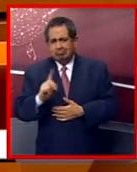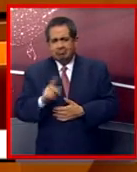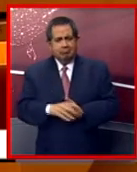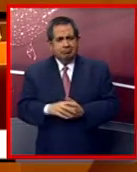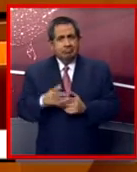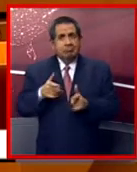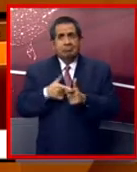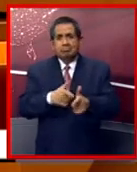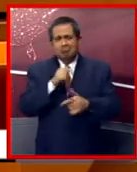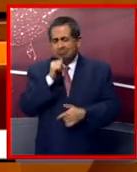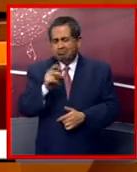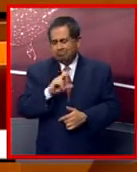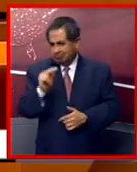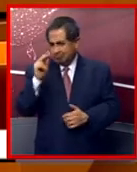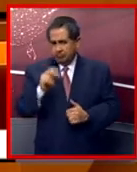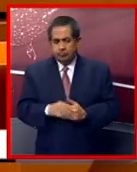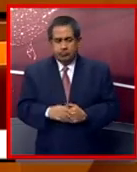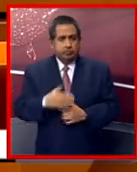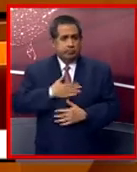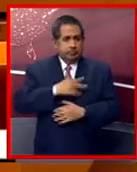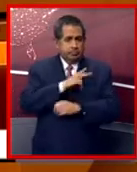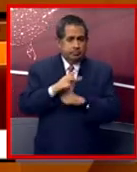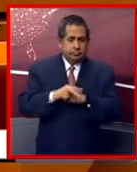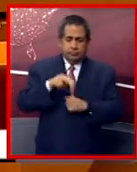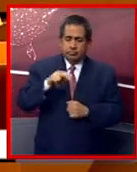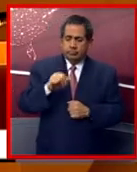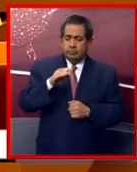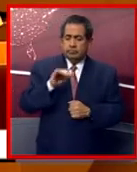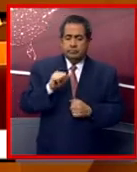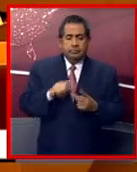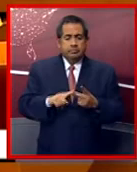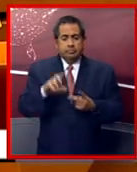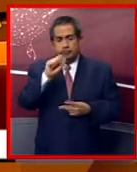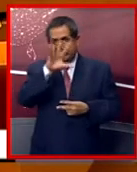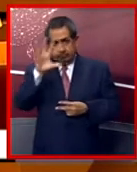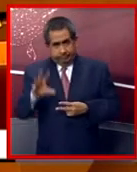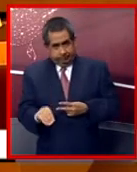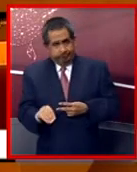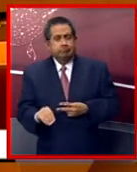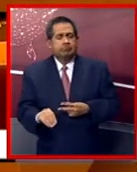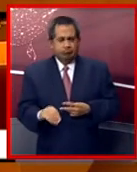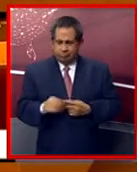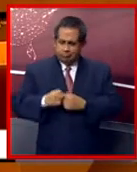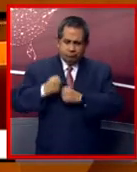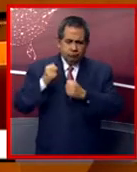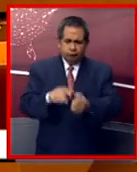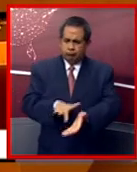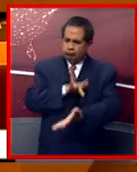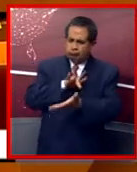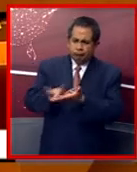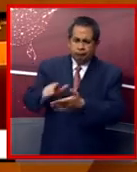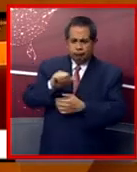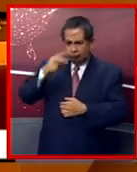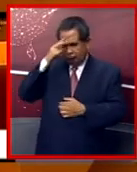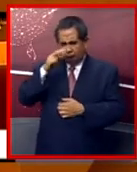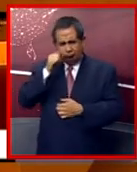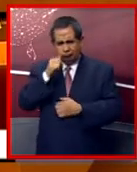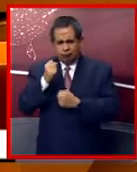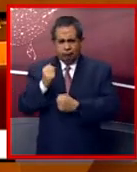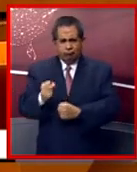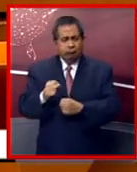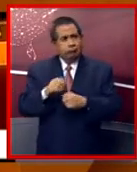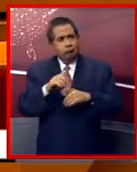nunca duran. Namibia, África, firmemente apoyarán a México